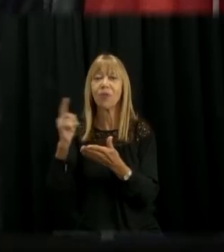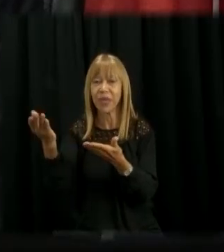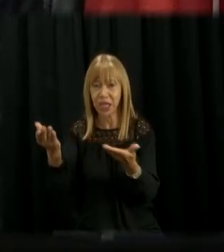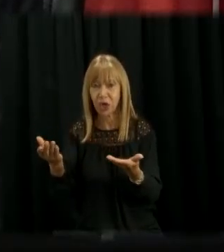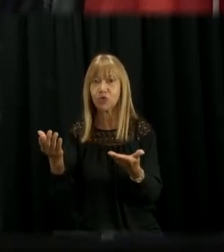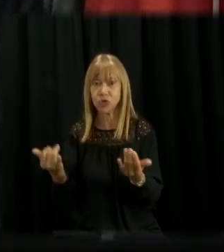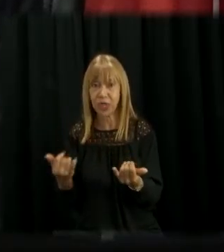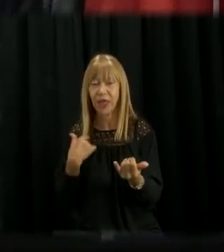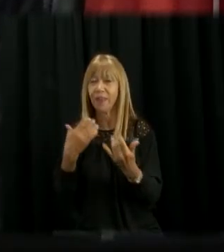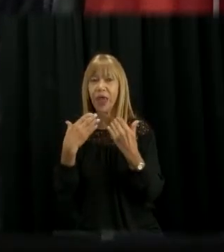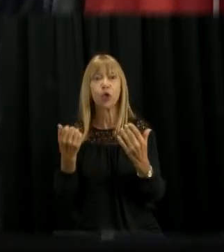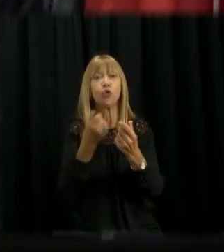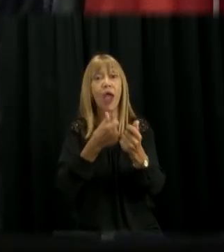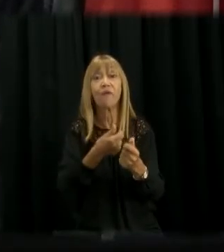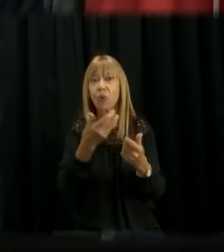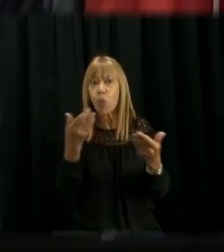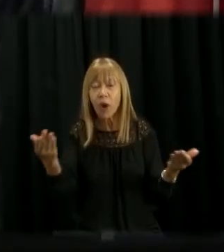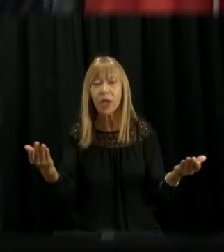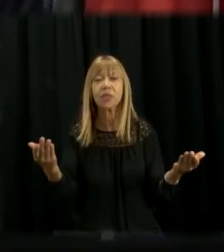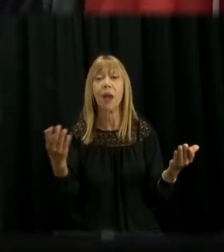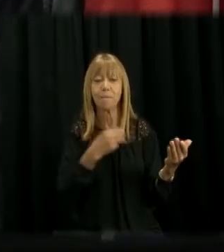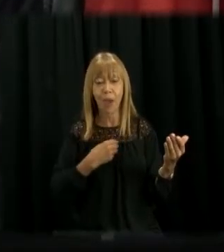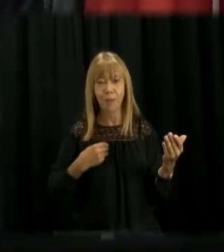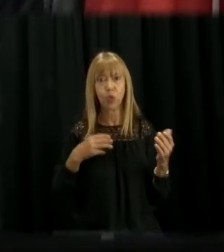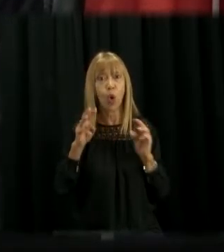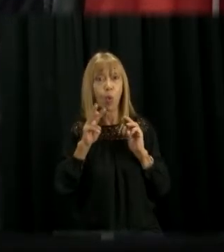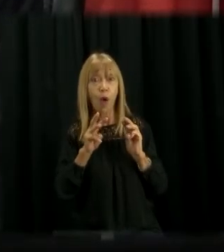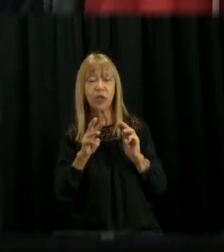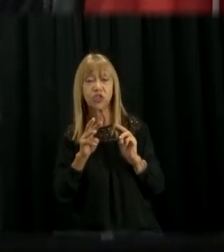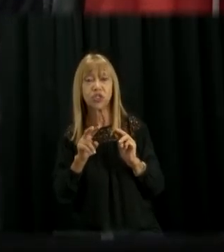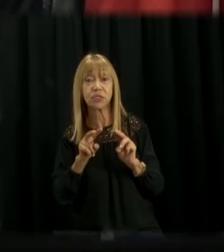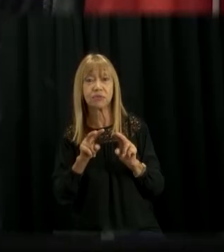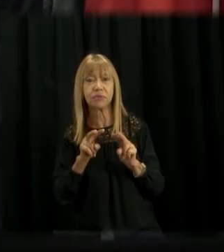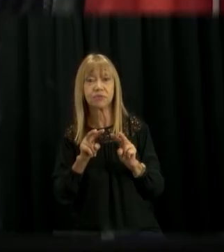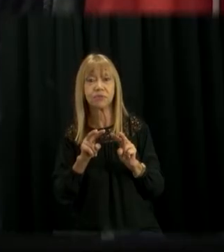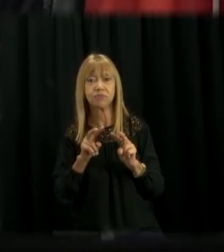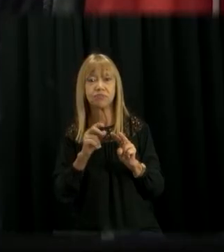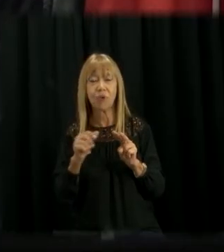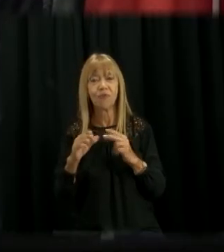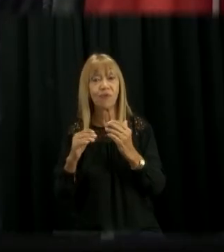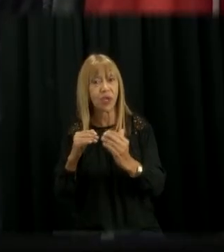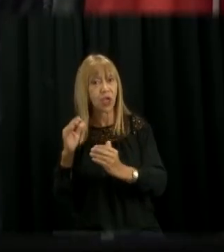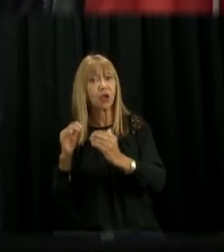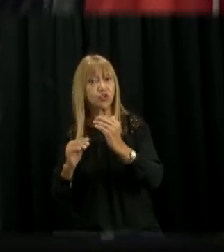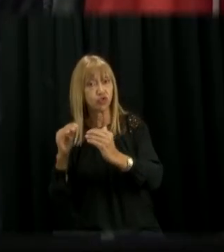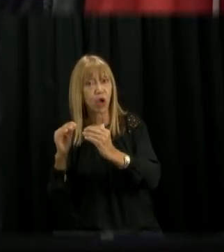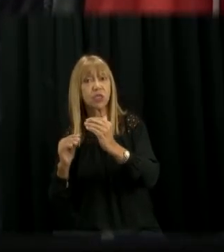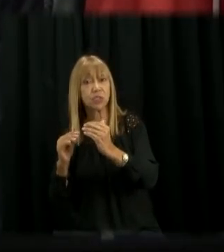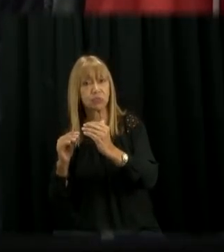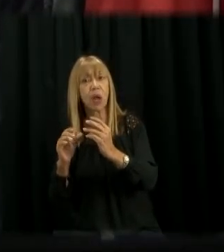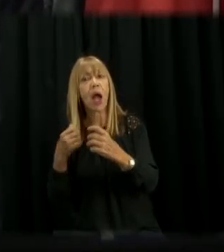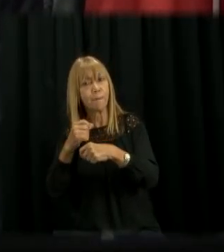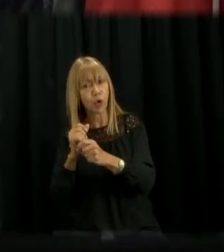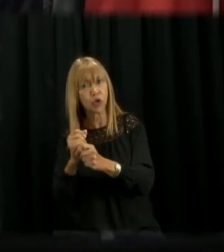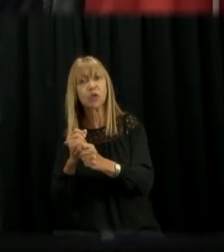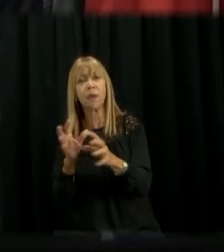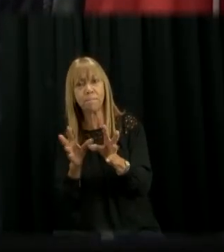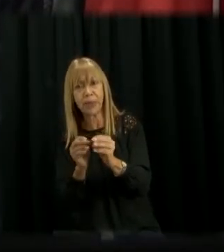Gracias, señor secretario, por estar aquí. Gracias a todos y a los miembros que están observando desde un punto de vista